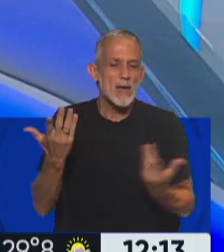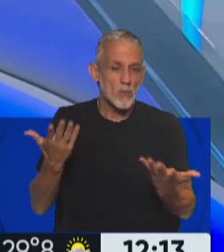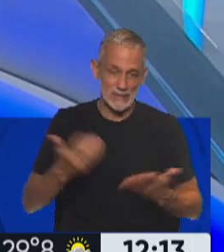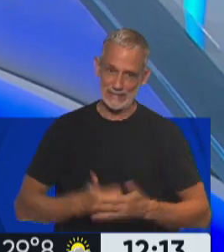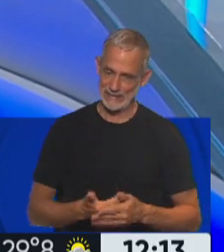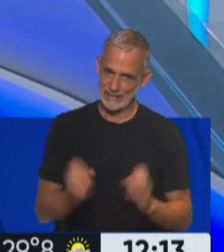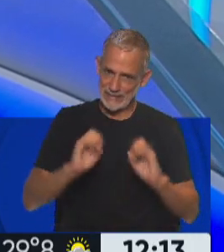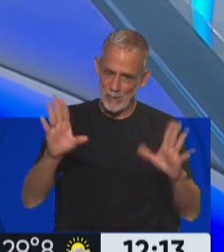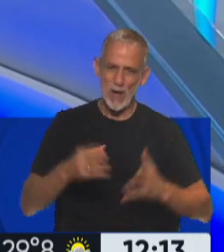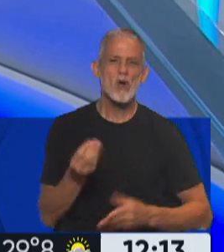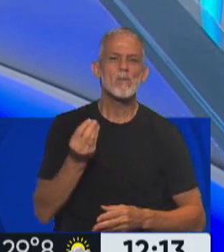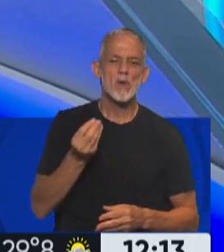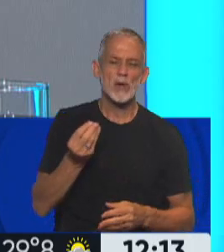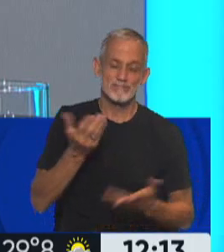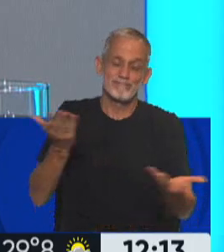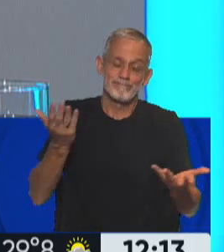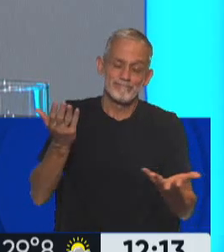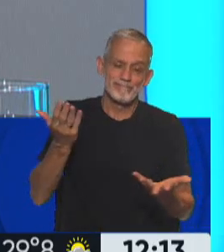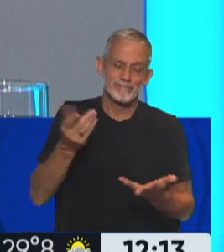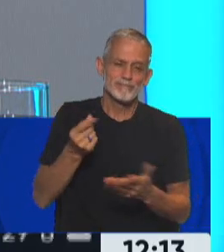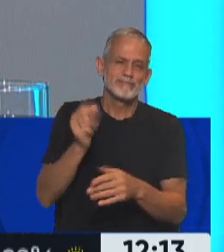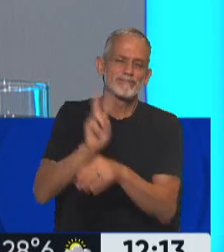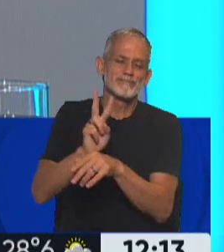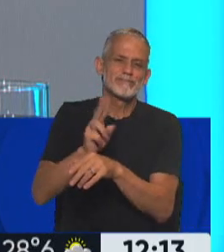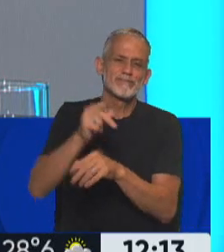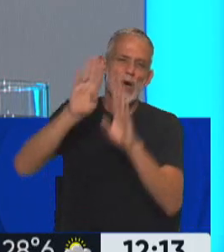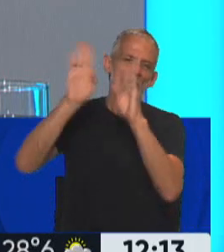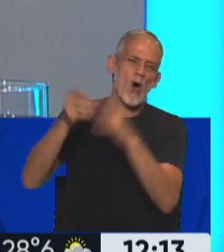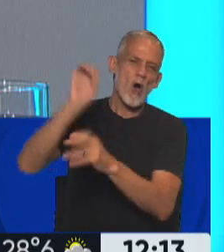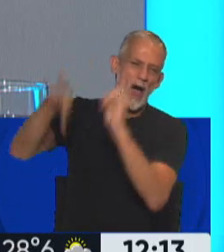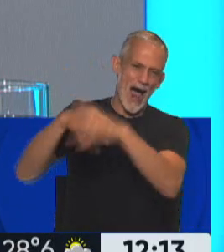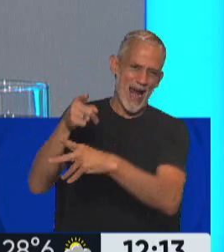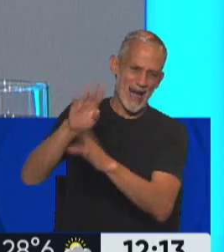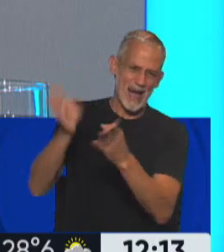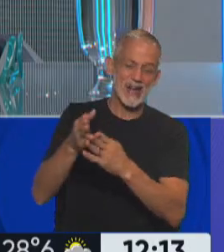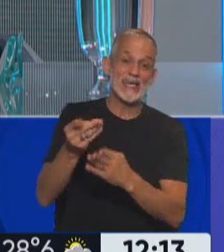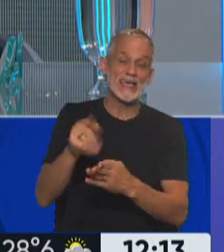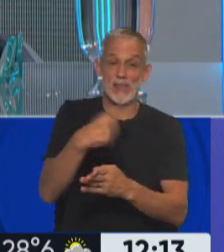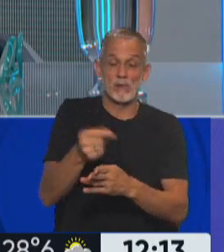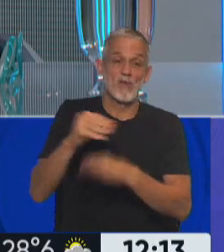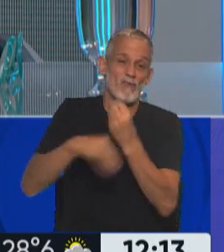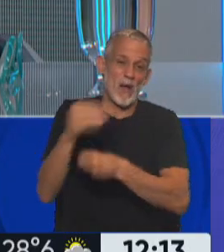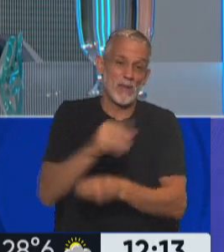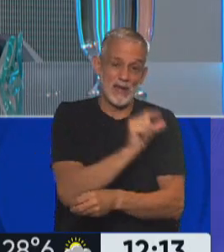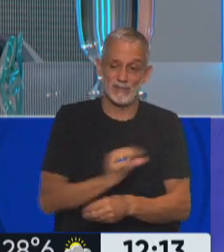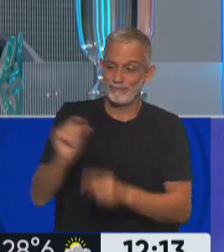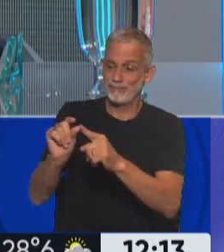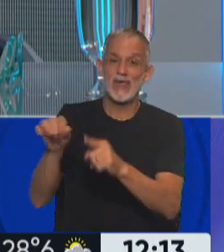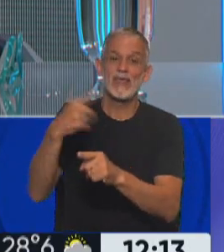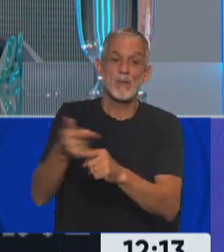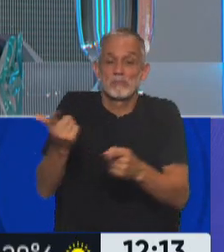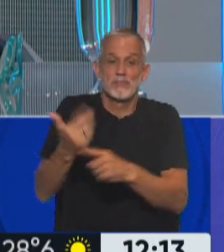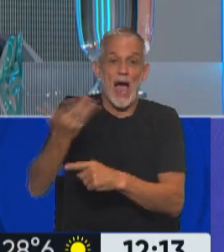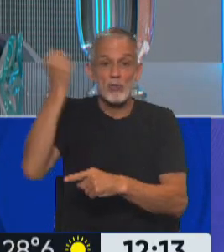más trágico, porque la medida que se toma es la de abrigo, va a un hogar y seguramente va a una familia primero de abrigo y después le van a dictar la